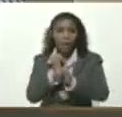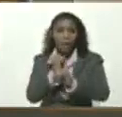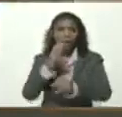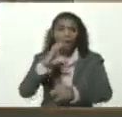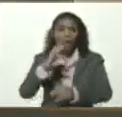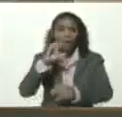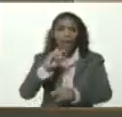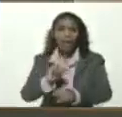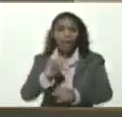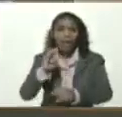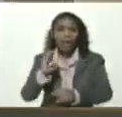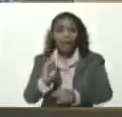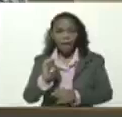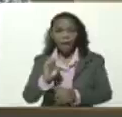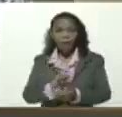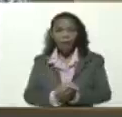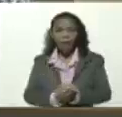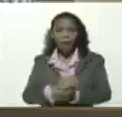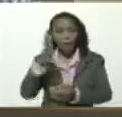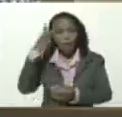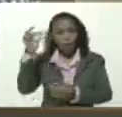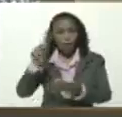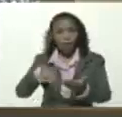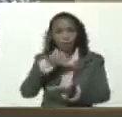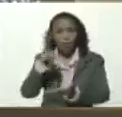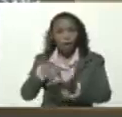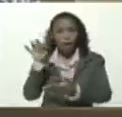Nacional, del Consejo Nacional Electoral,